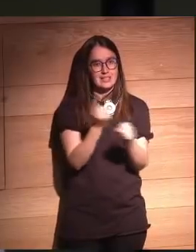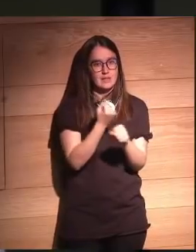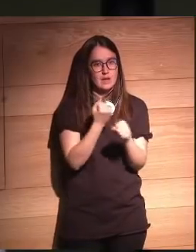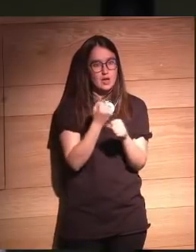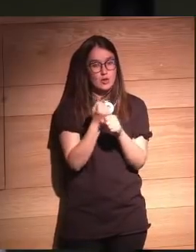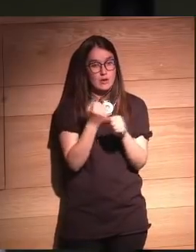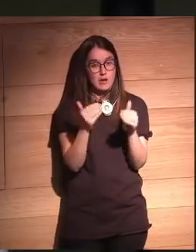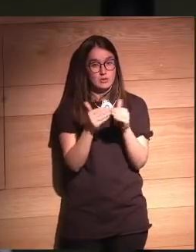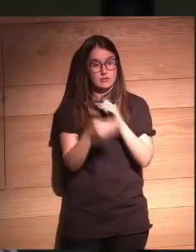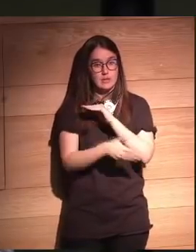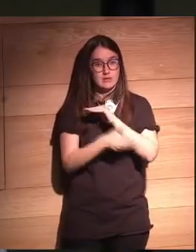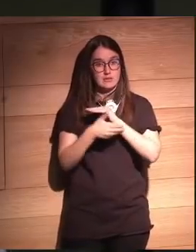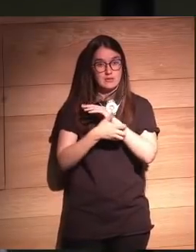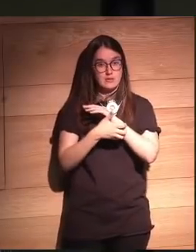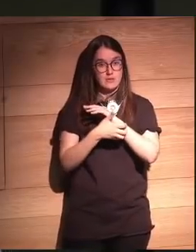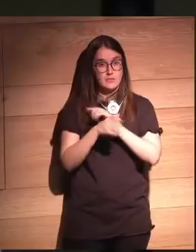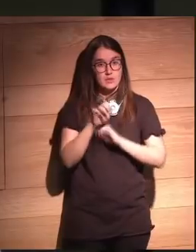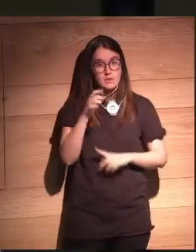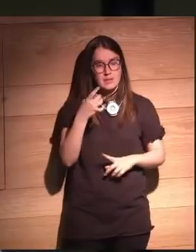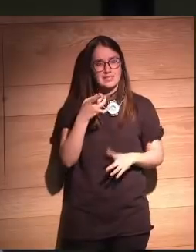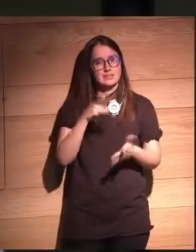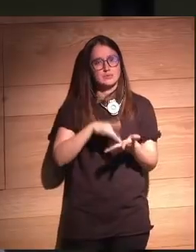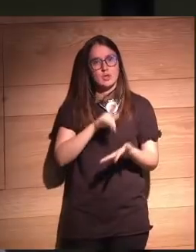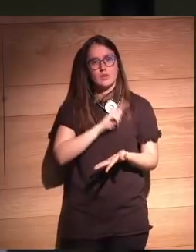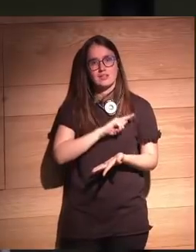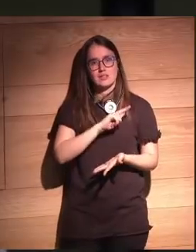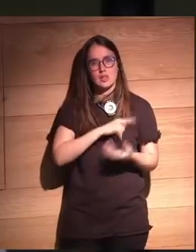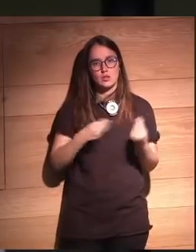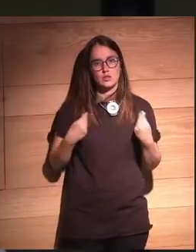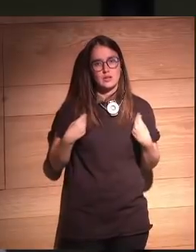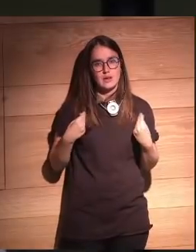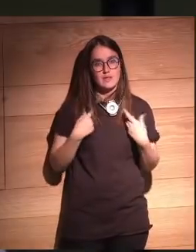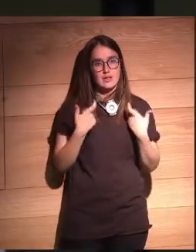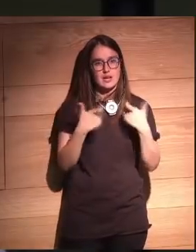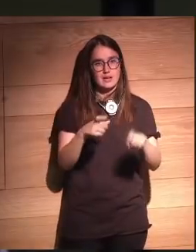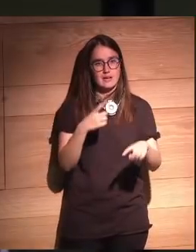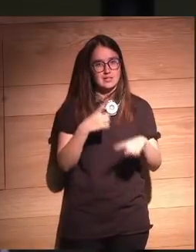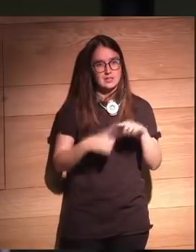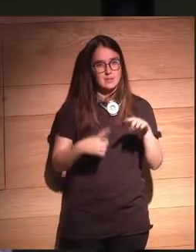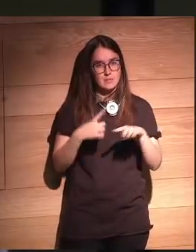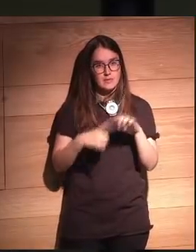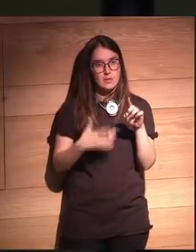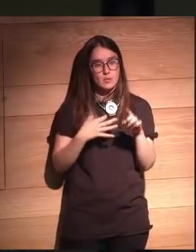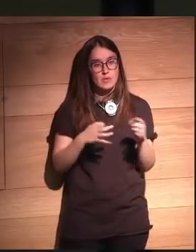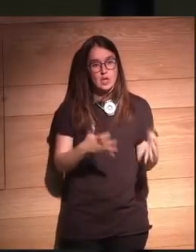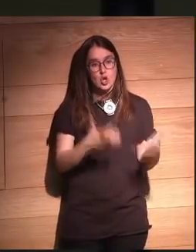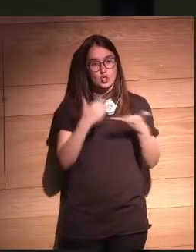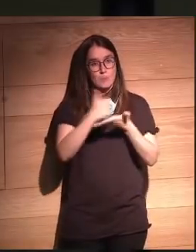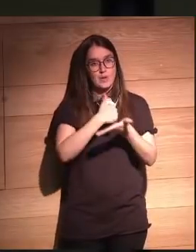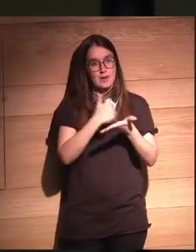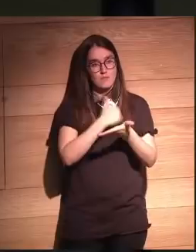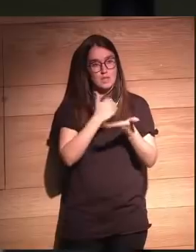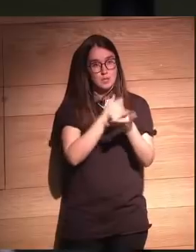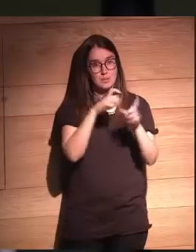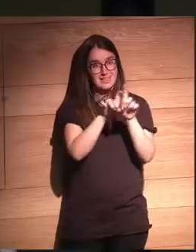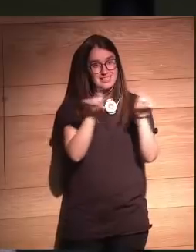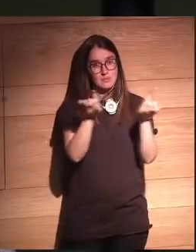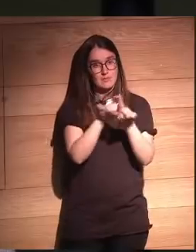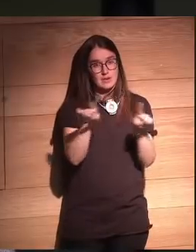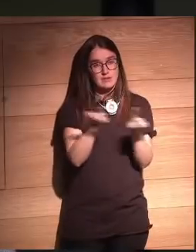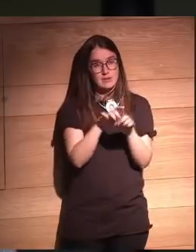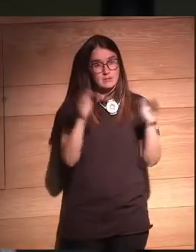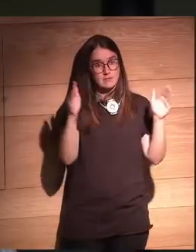más pobres. También hay una sensación donde la vida de la clase media o incluso los beneficios a nivel de corporación están